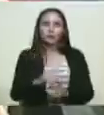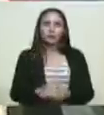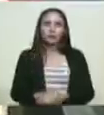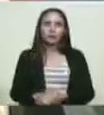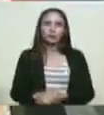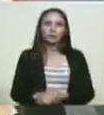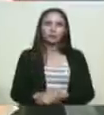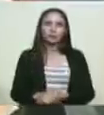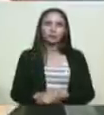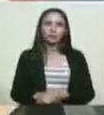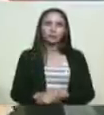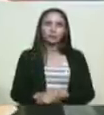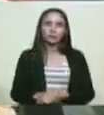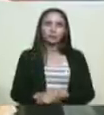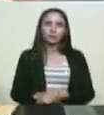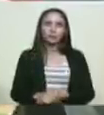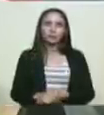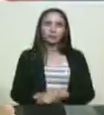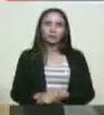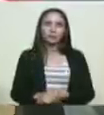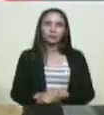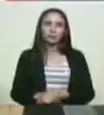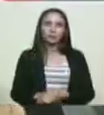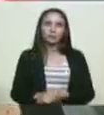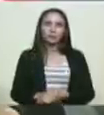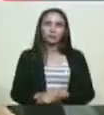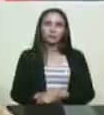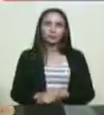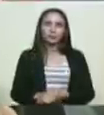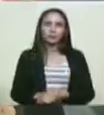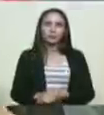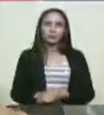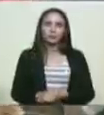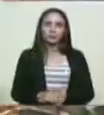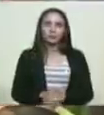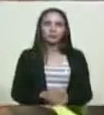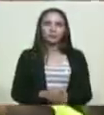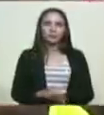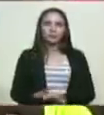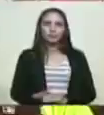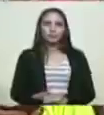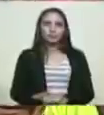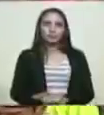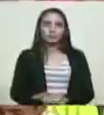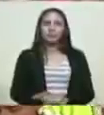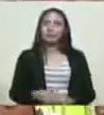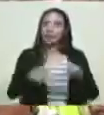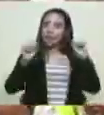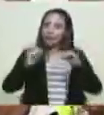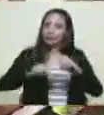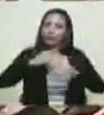económico viene para la patria. Lo juro. Así será.